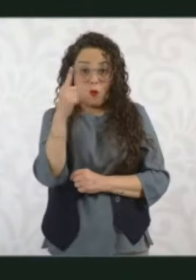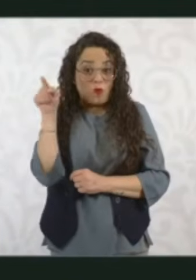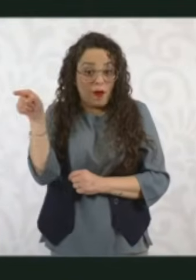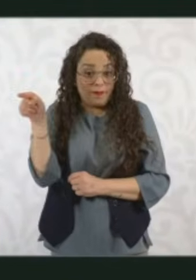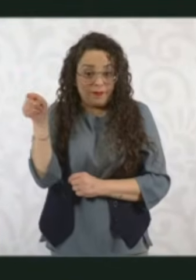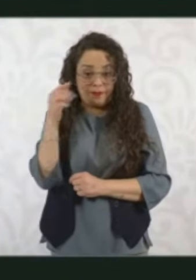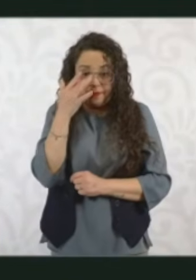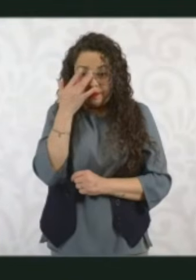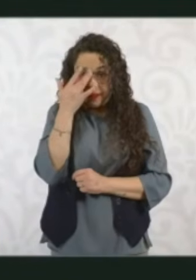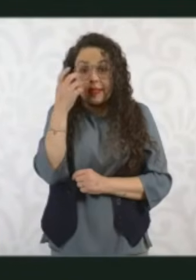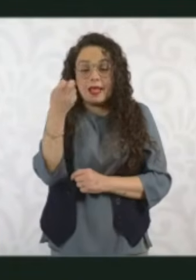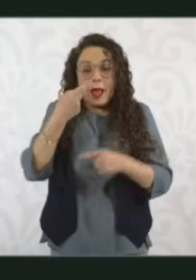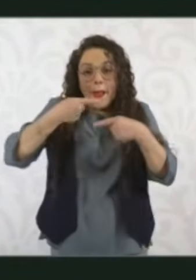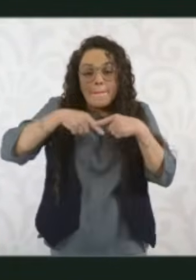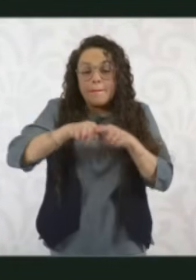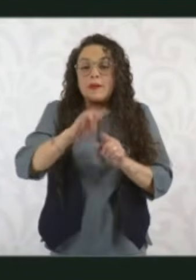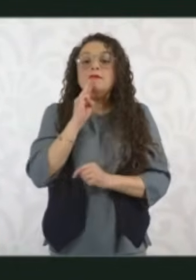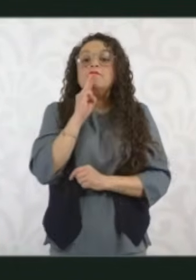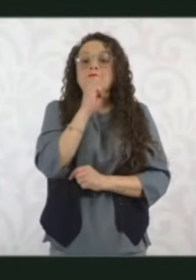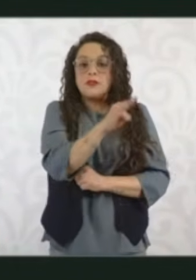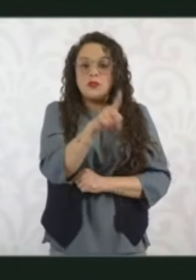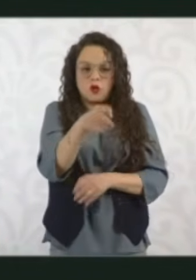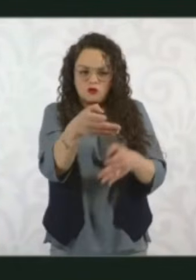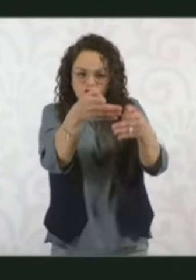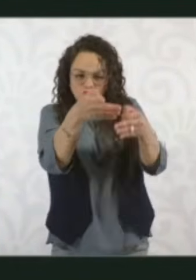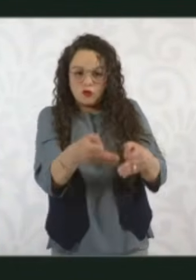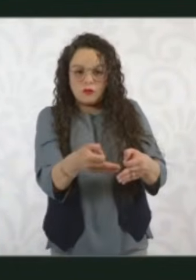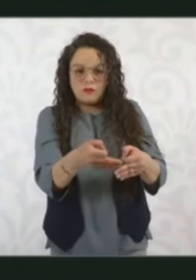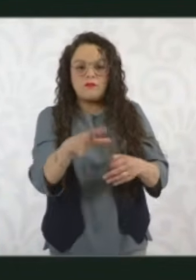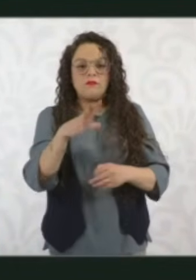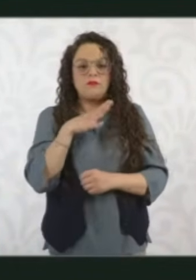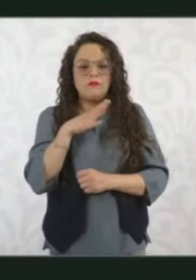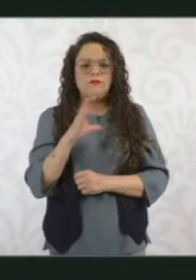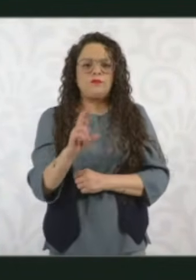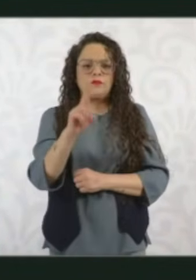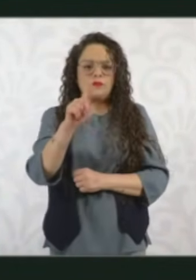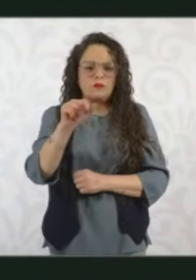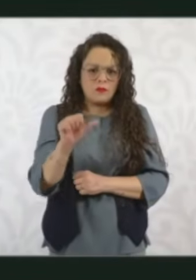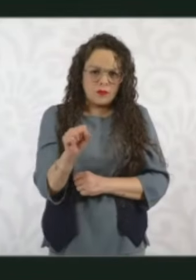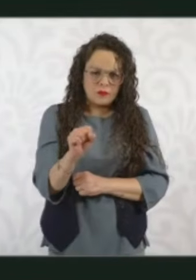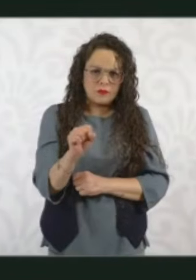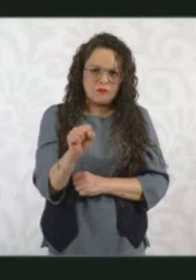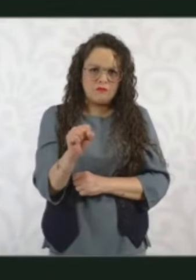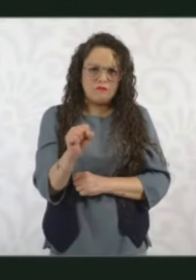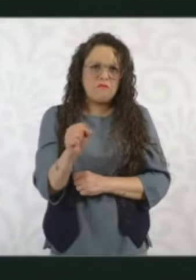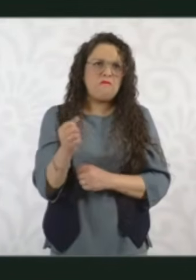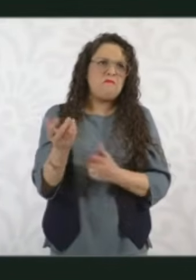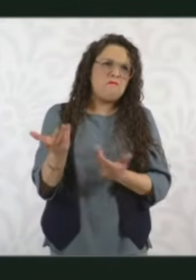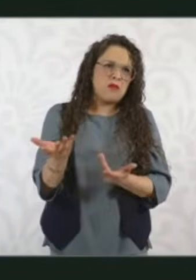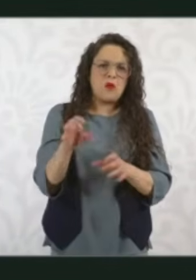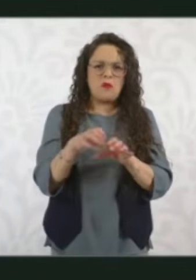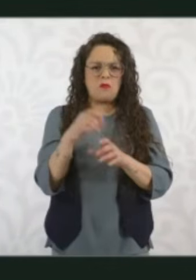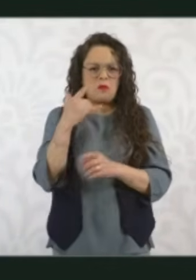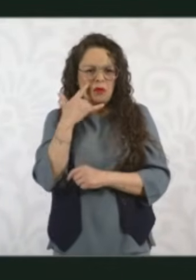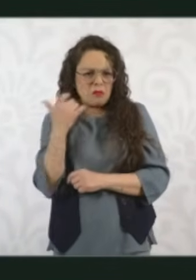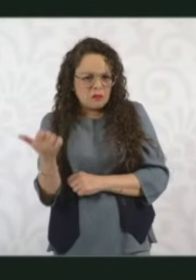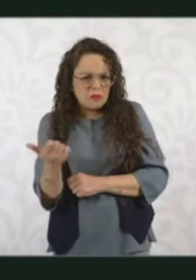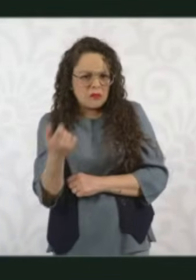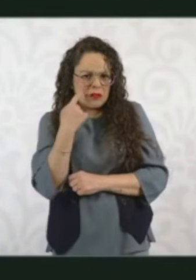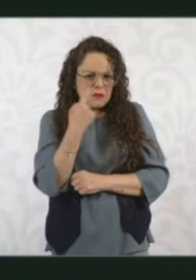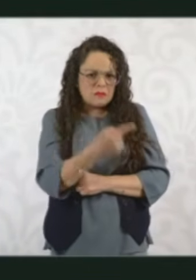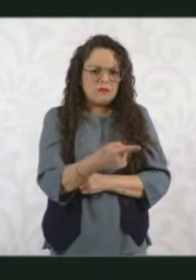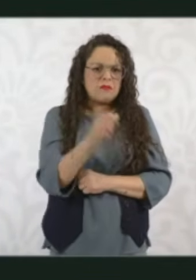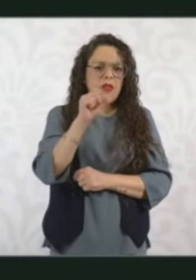Entonces tenemos varias cuentas, Atypical, tenemos Viviana Velasco,